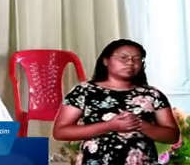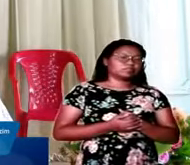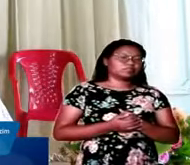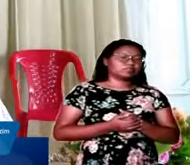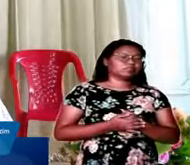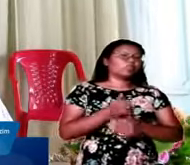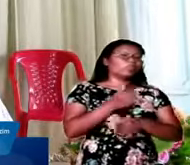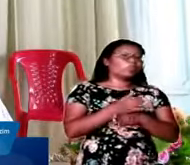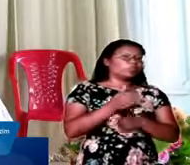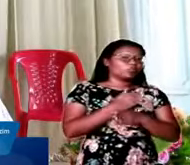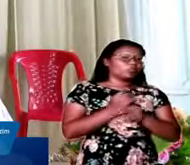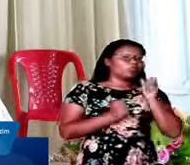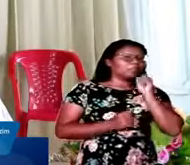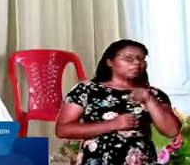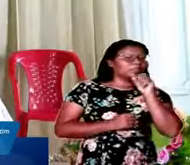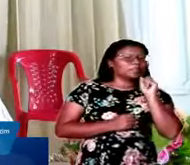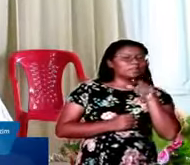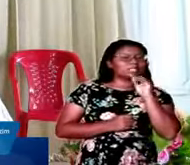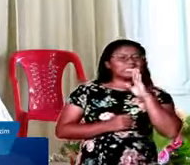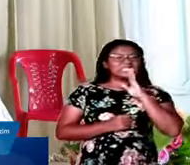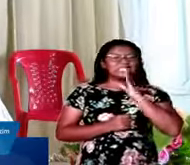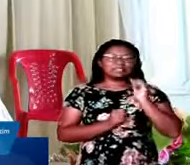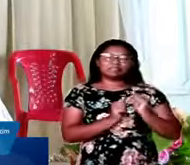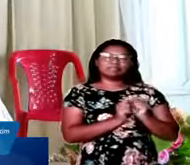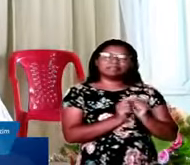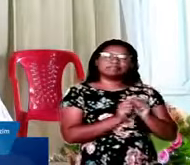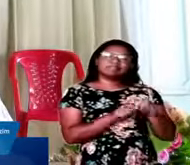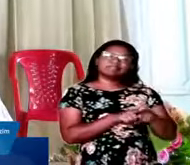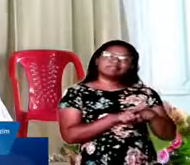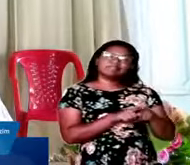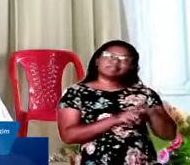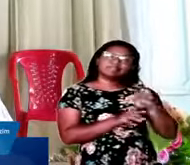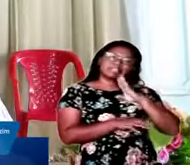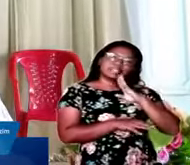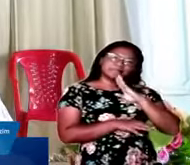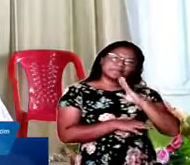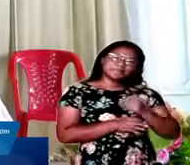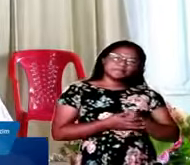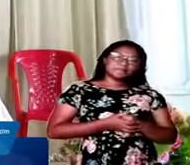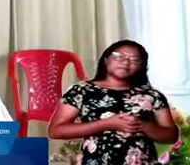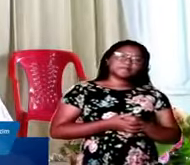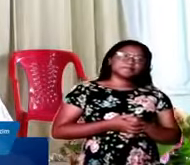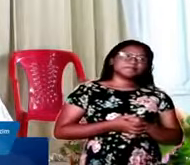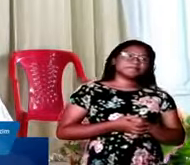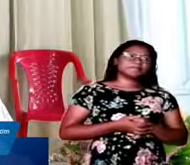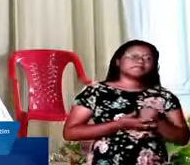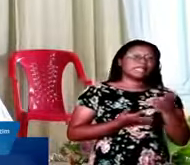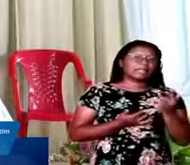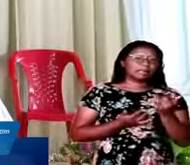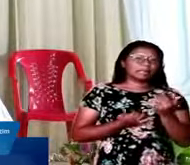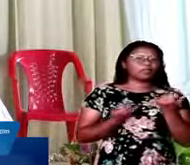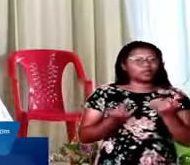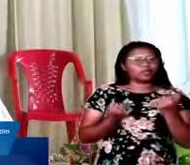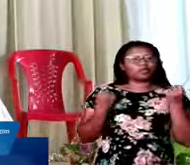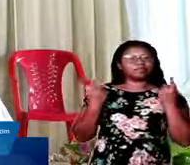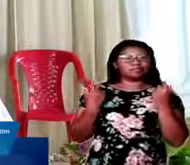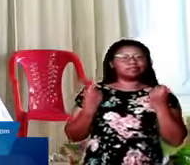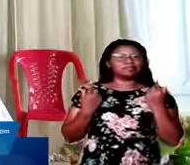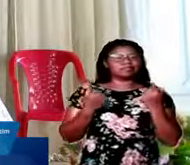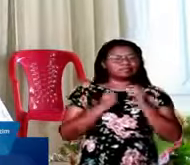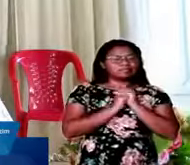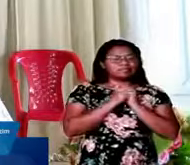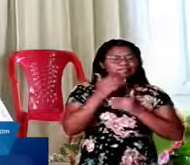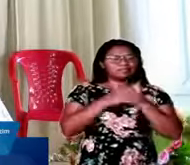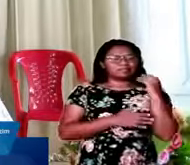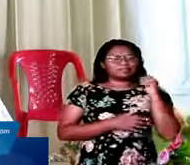preguntamos, ¿y quién es mi prójimo? Espero que hayamos entendido. Soberano